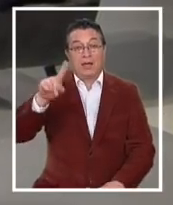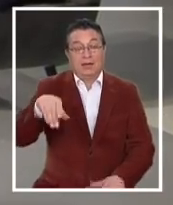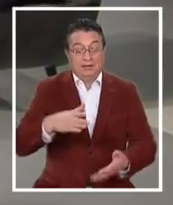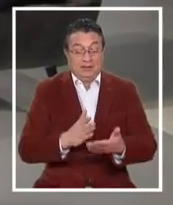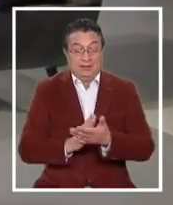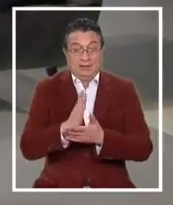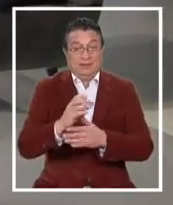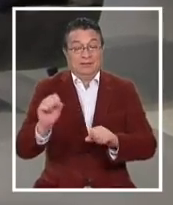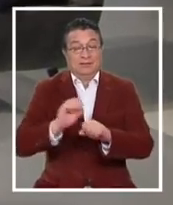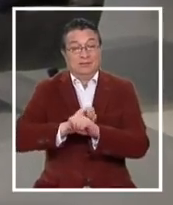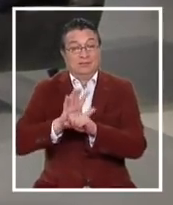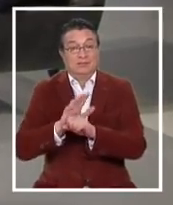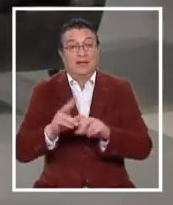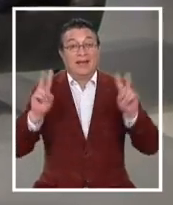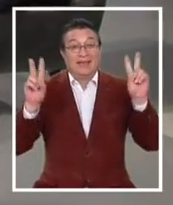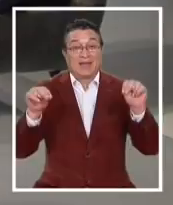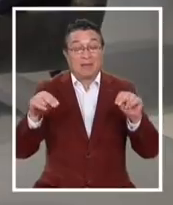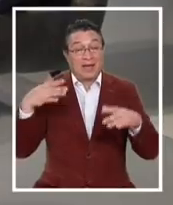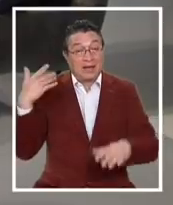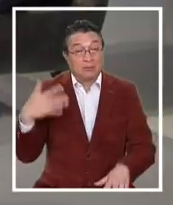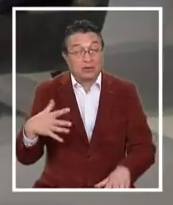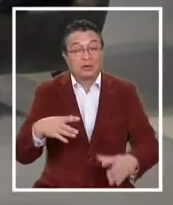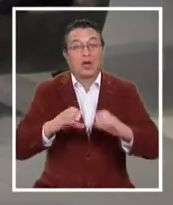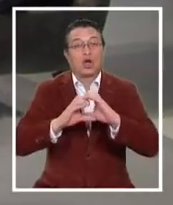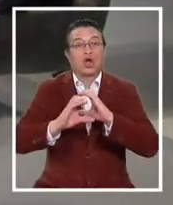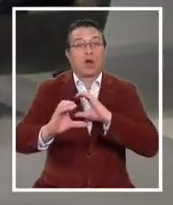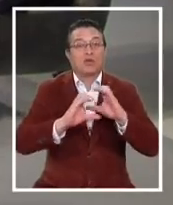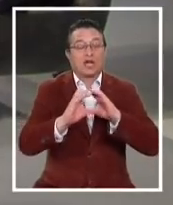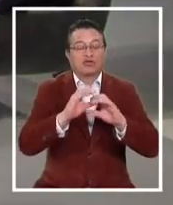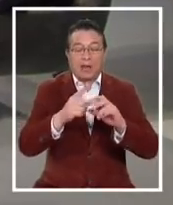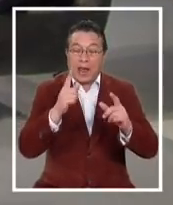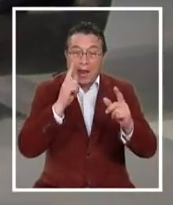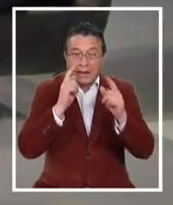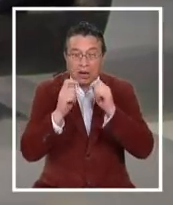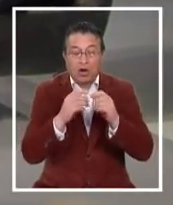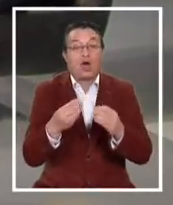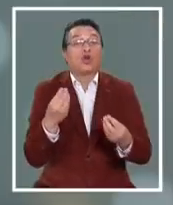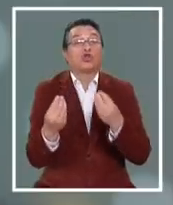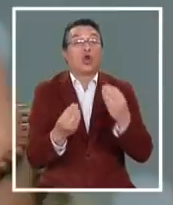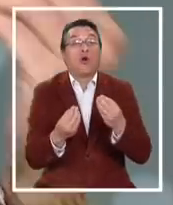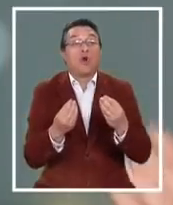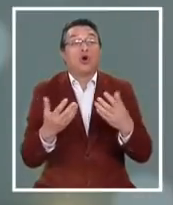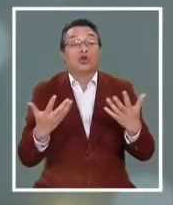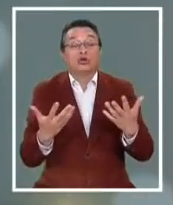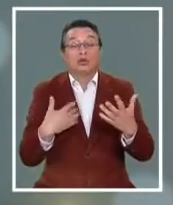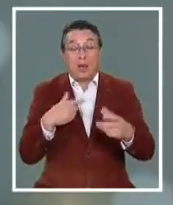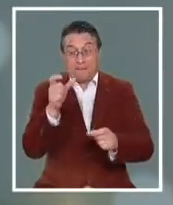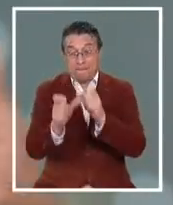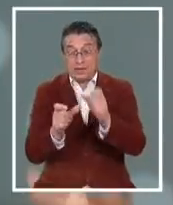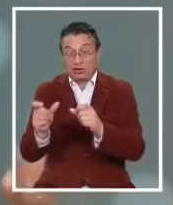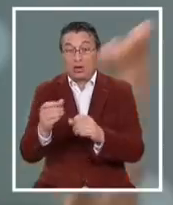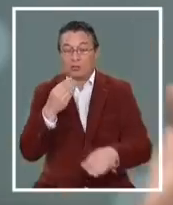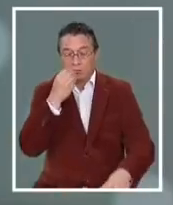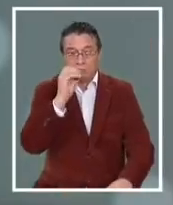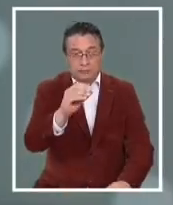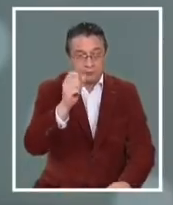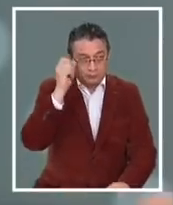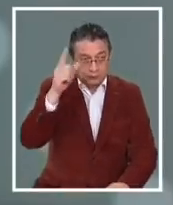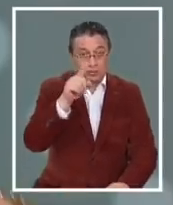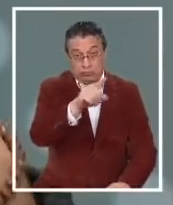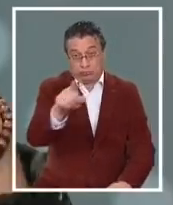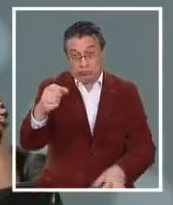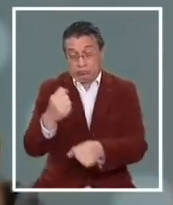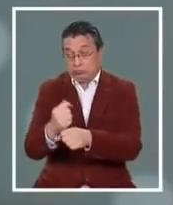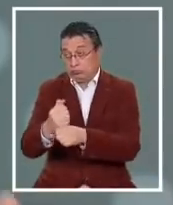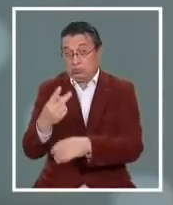la pandemia y el tema clave es la comunicación de riesgo, ¿no? Es cómo yo hago que las personas, le doy una comunicación, ustedes son comunicadores,